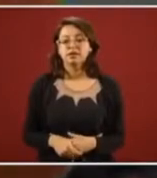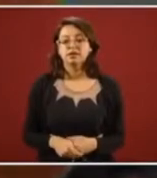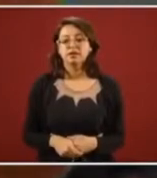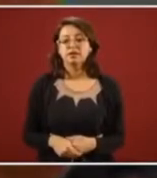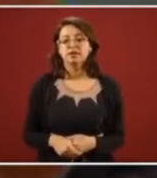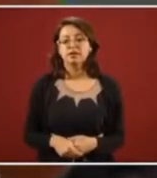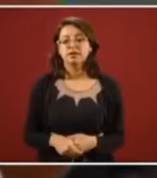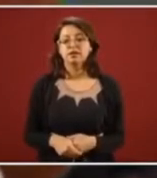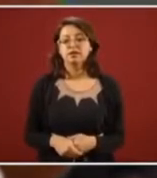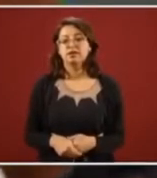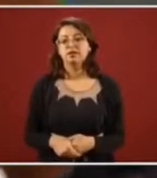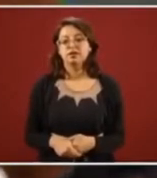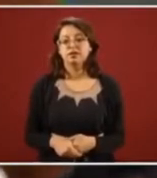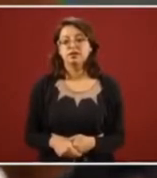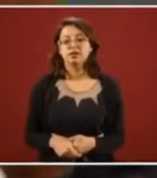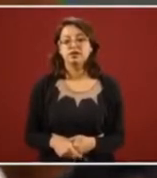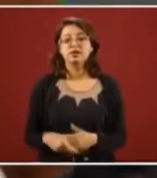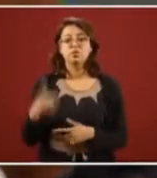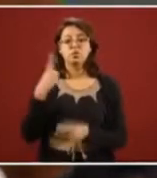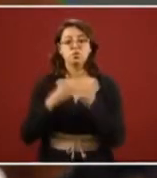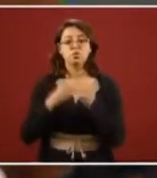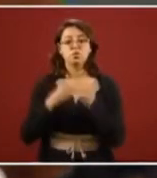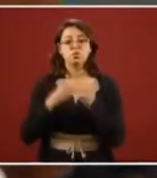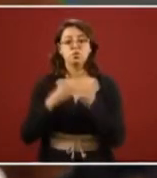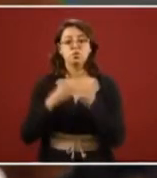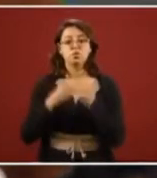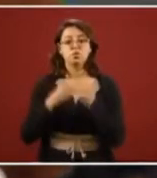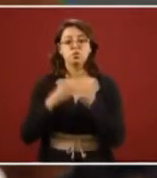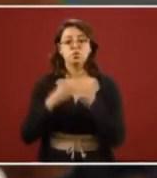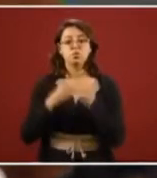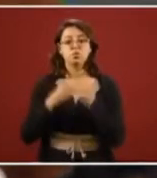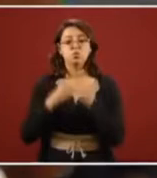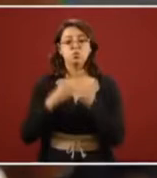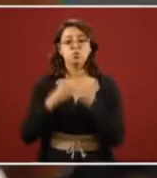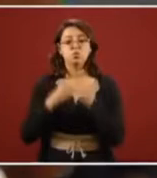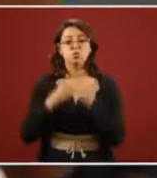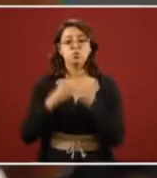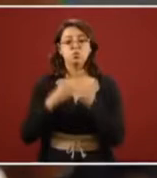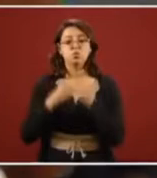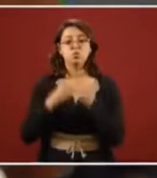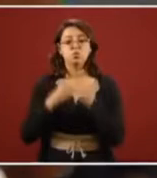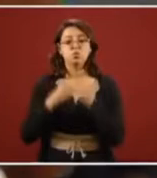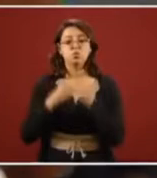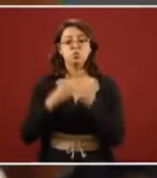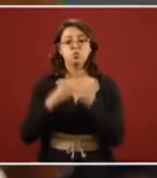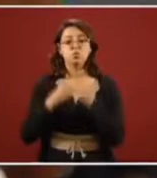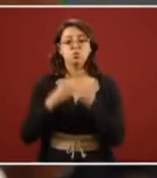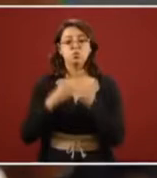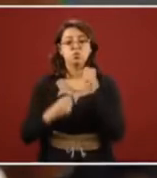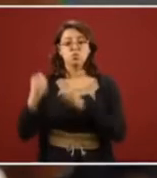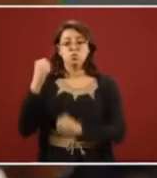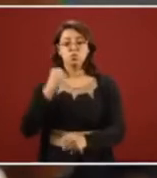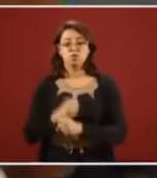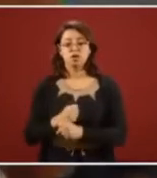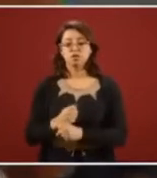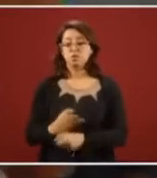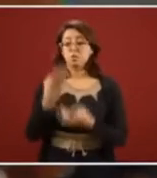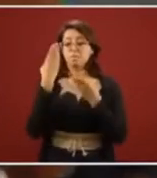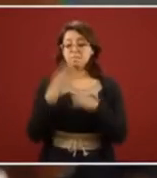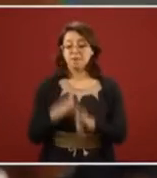en el primer trimestre del año pasado la banda de punk en the first trimester blazer que